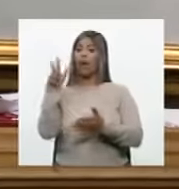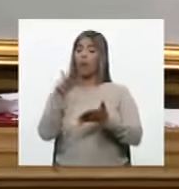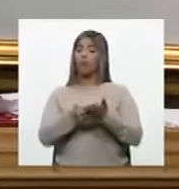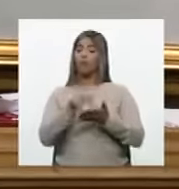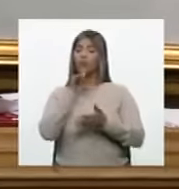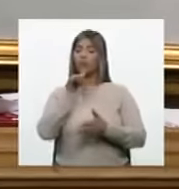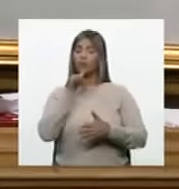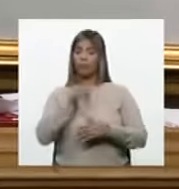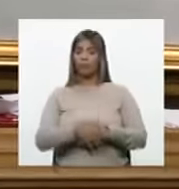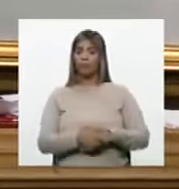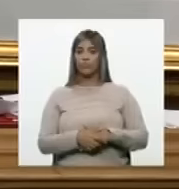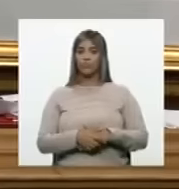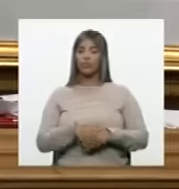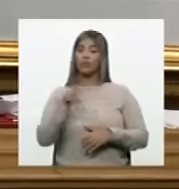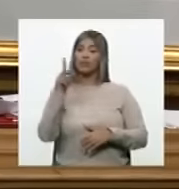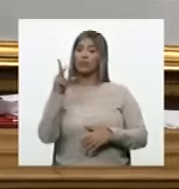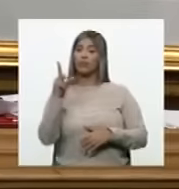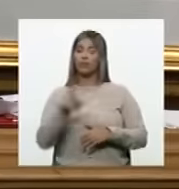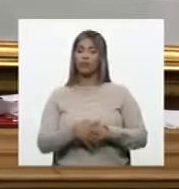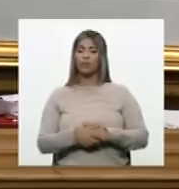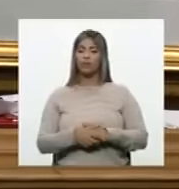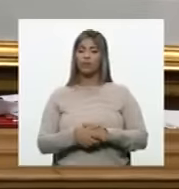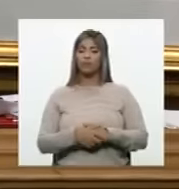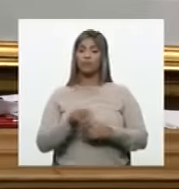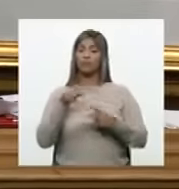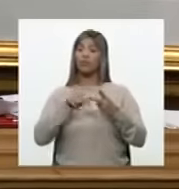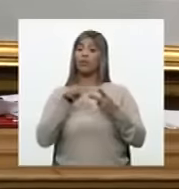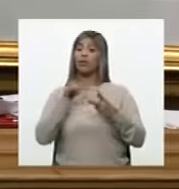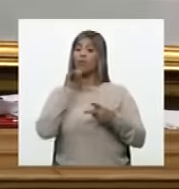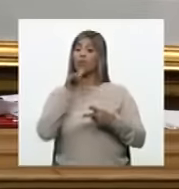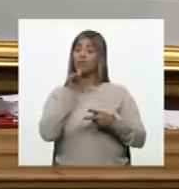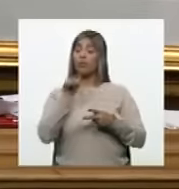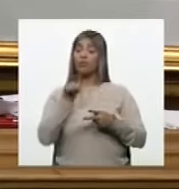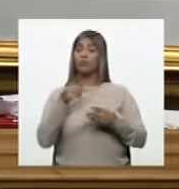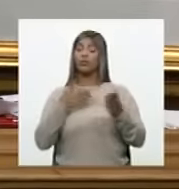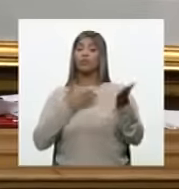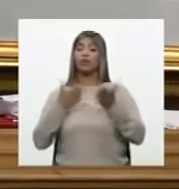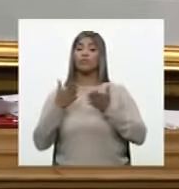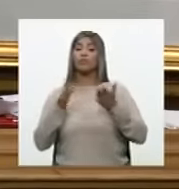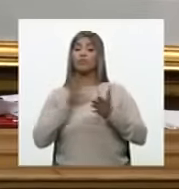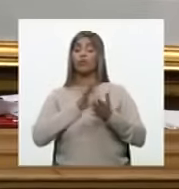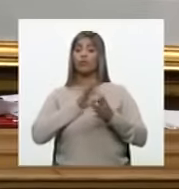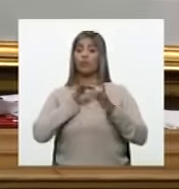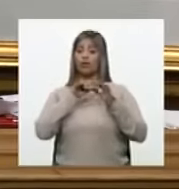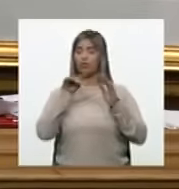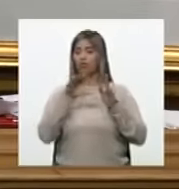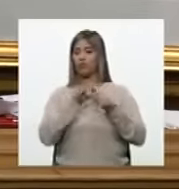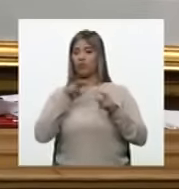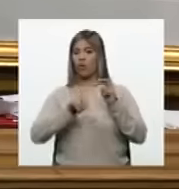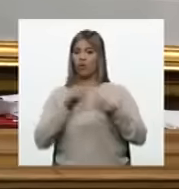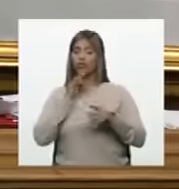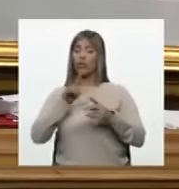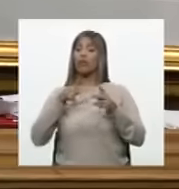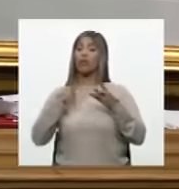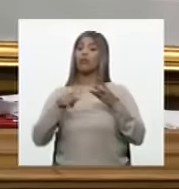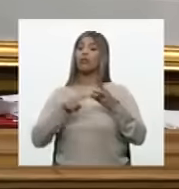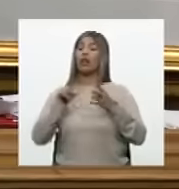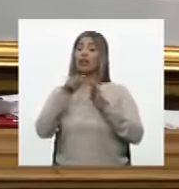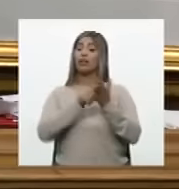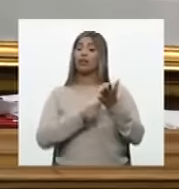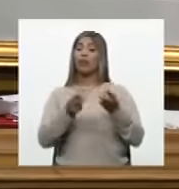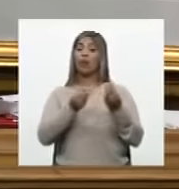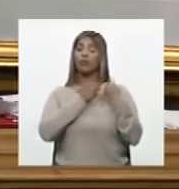informe. Segundo, remitir este informe al Servicio Autónomo de Registro y Notarías, contentivo del listado de los